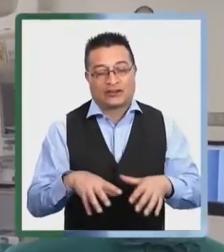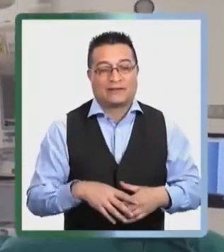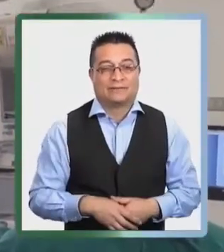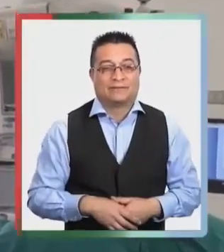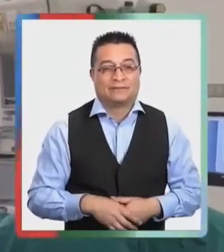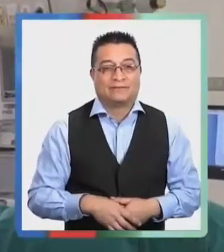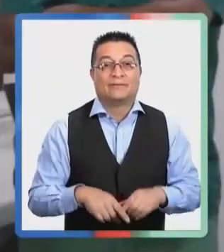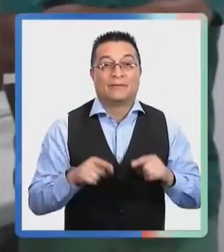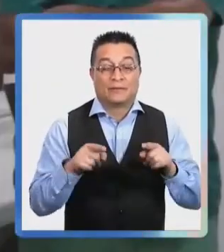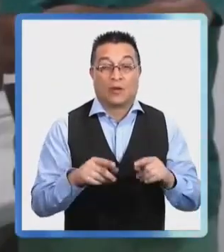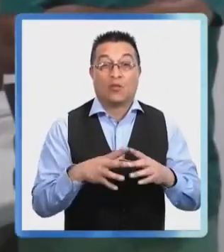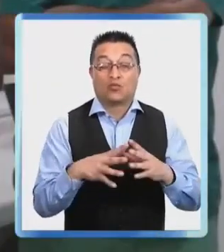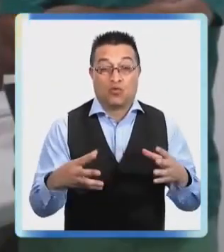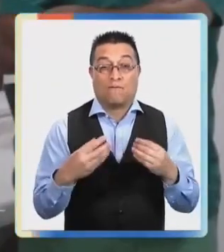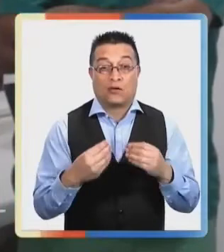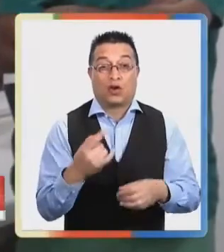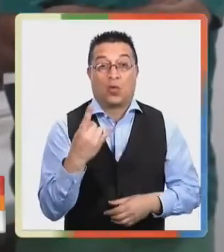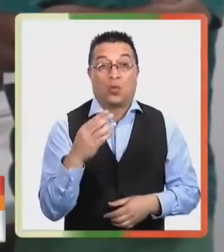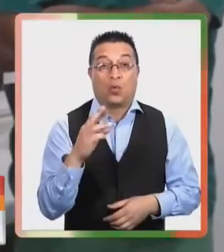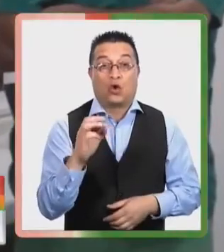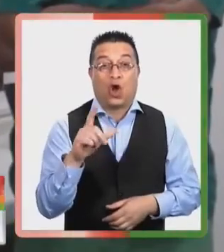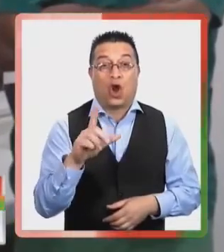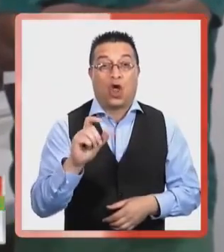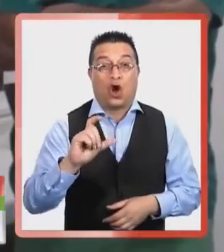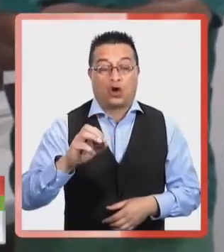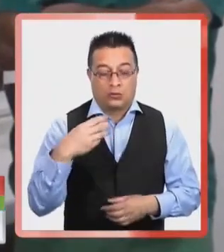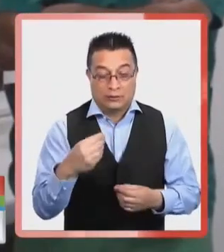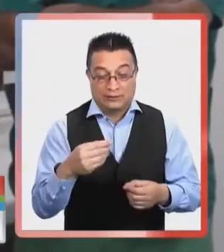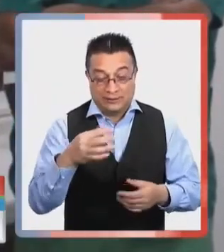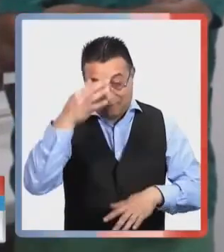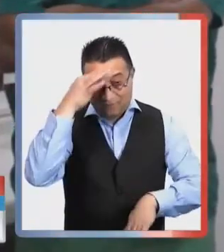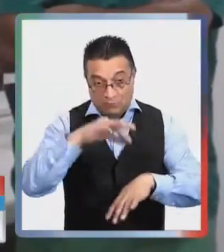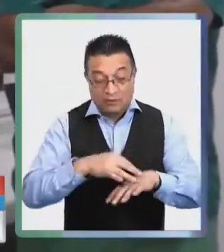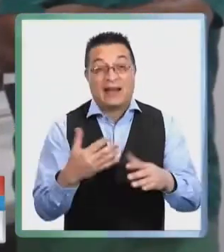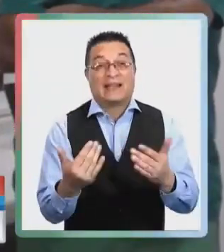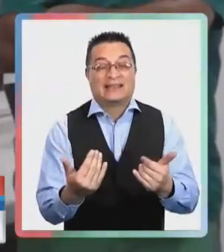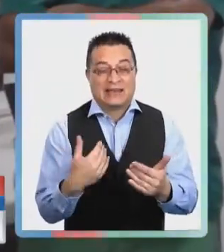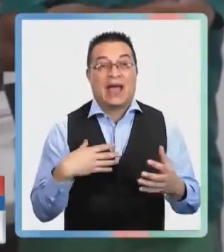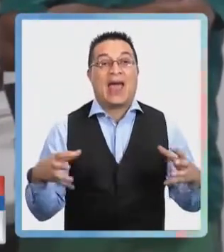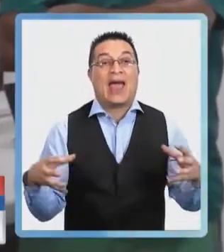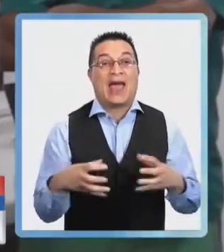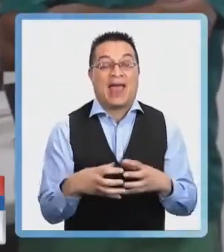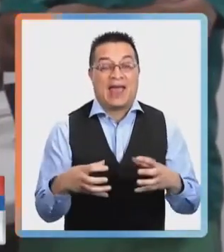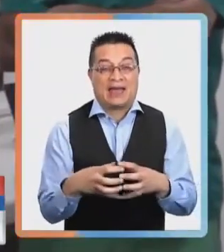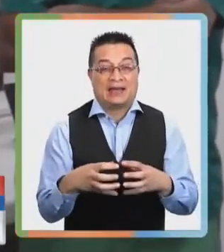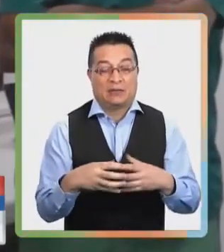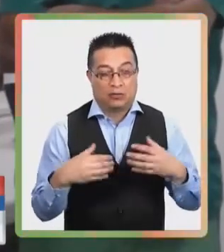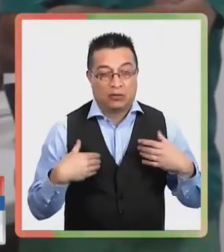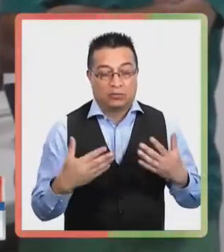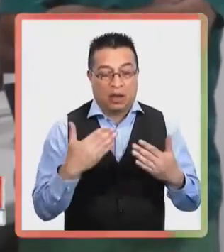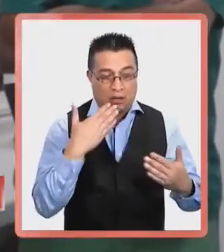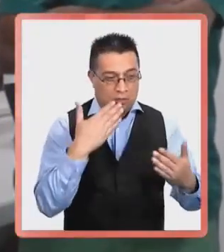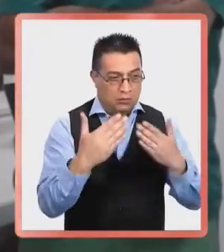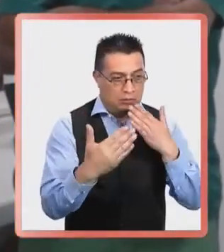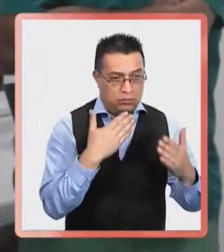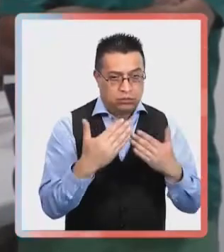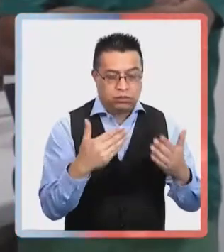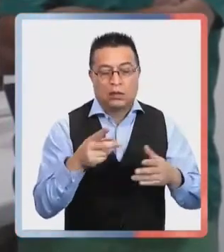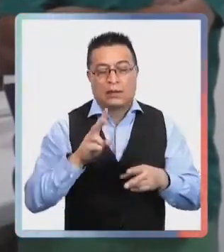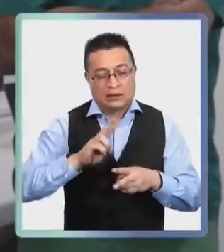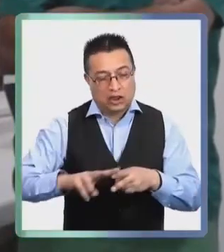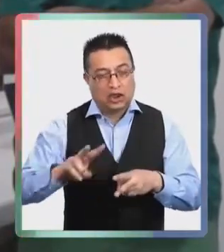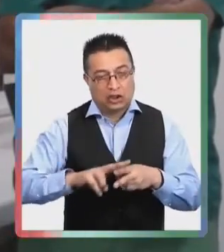cosas. A pesar de que tienen un muy buen urólogo, estas patologías necesitan de un equipo, necesitan